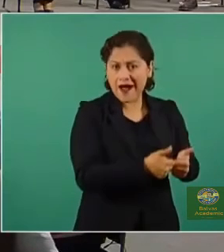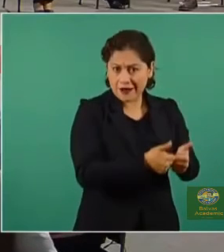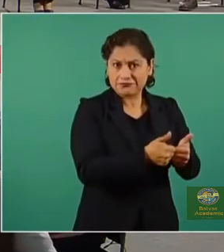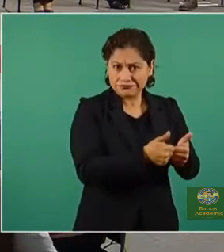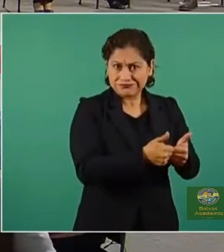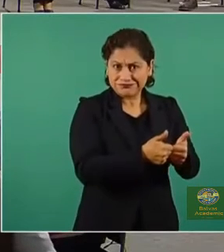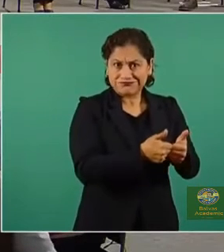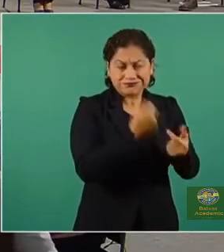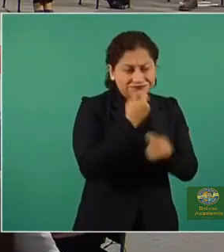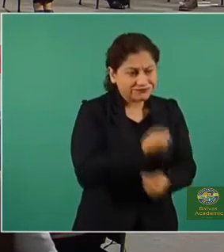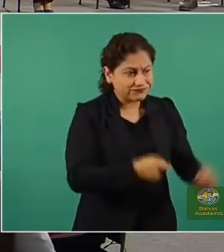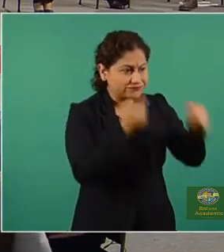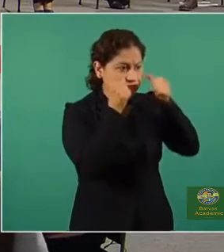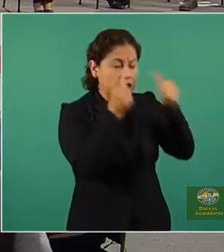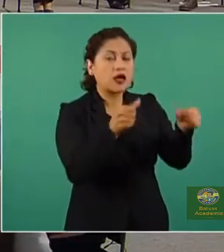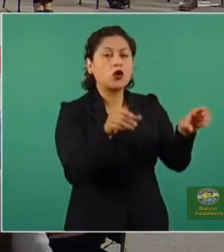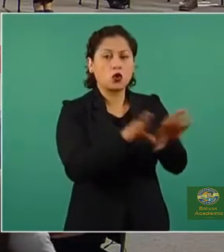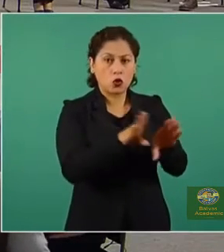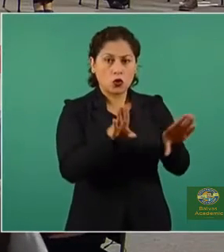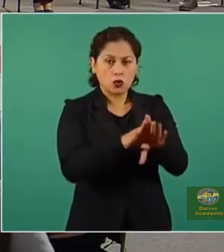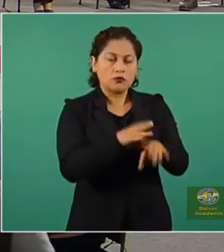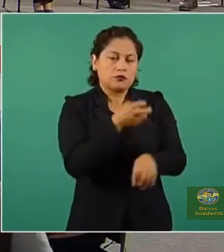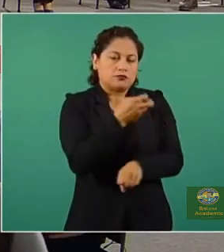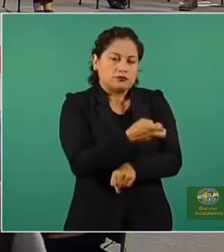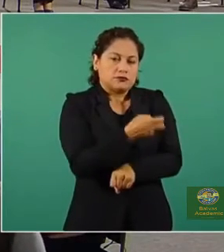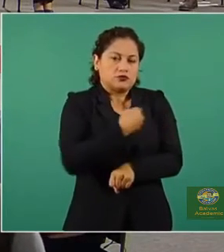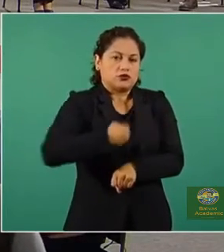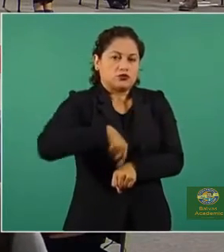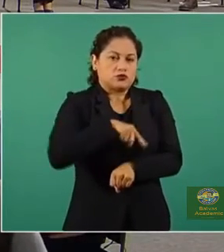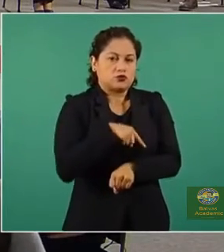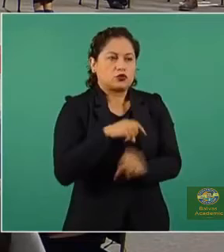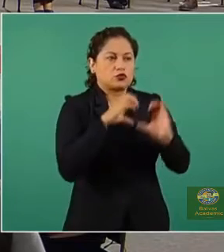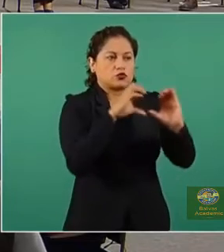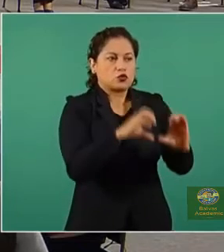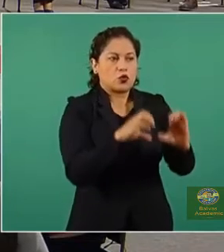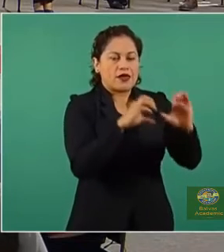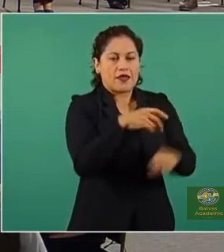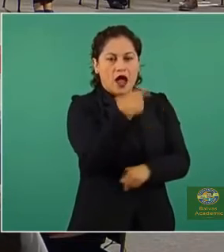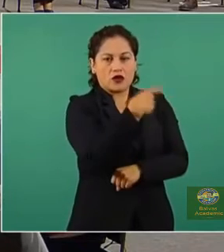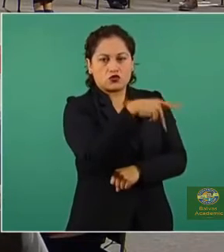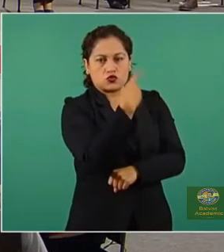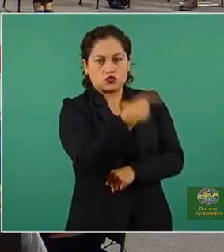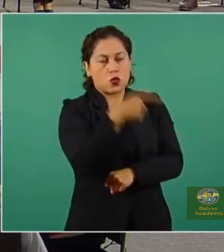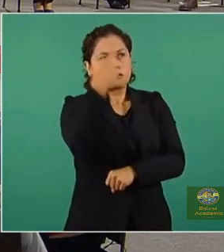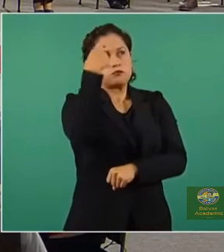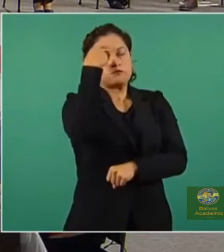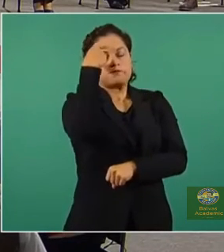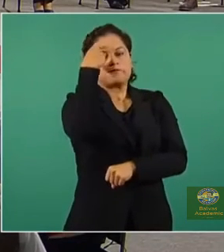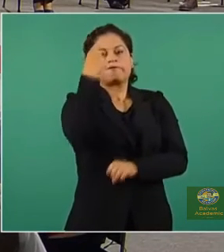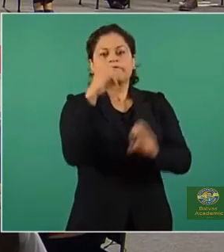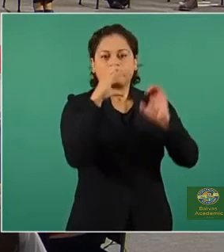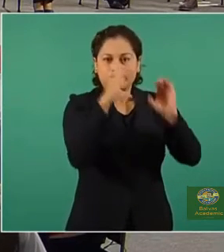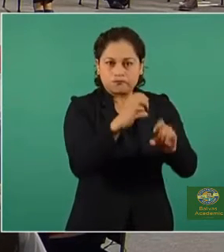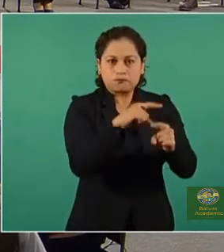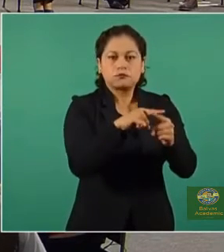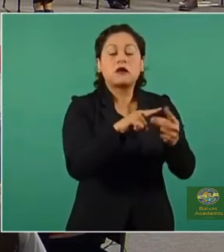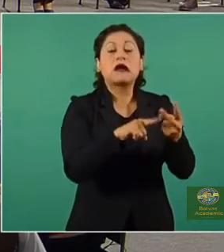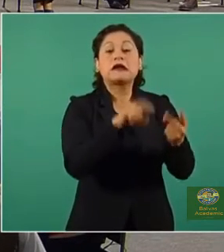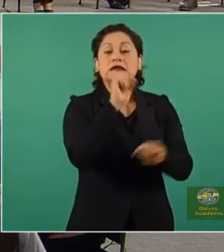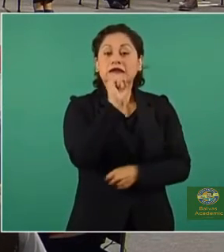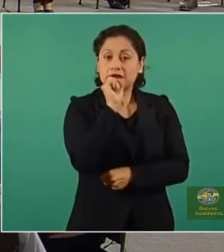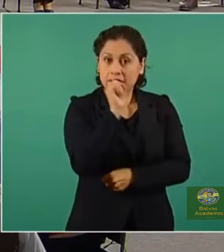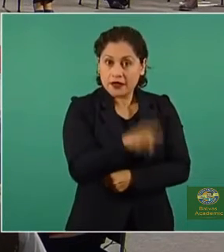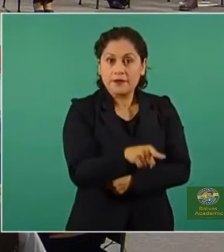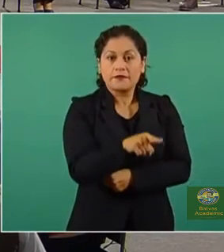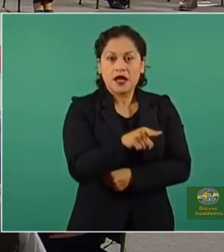niños, y que tenía que ver con el impacto en la salud mental, en la salud, sobre todo en